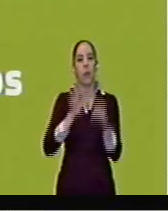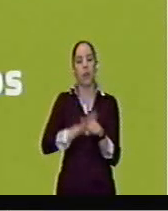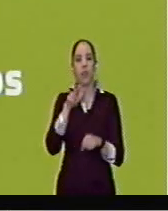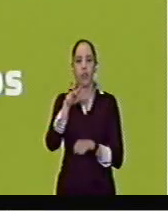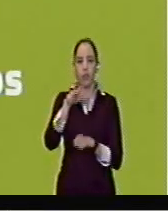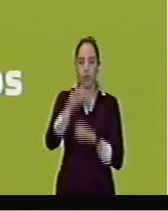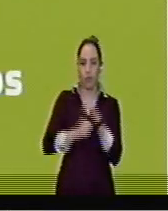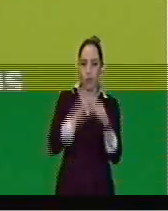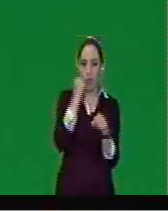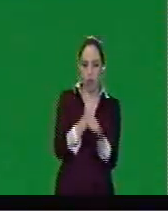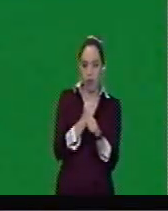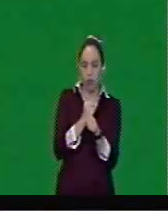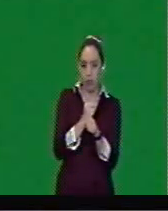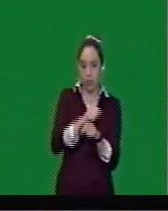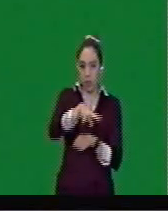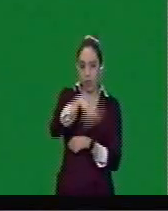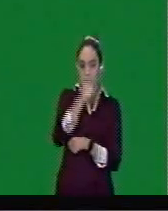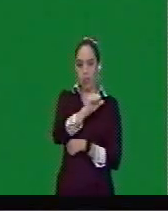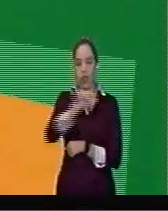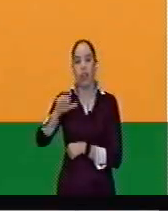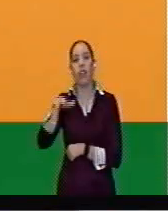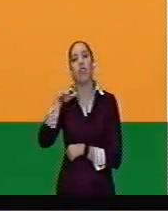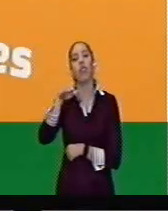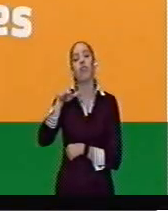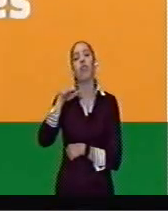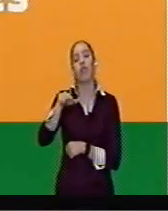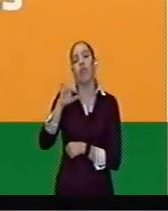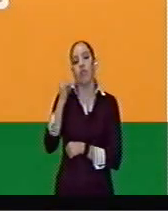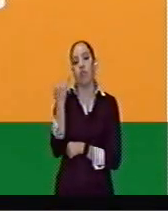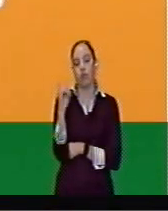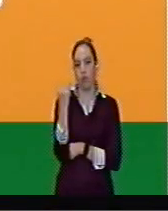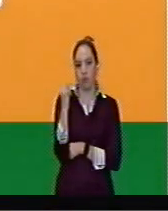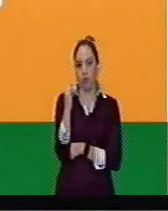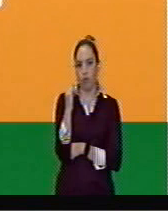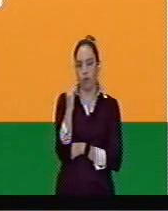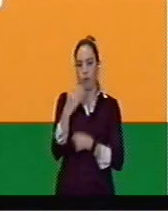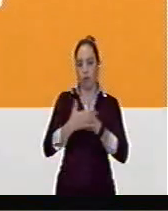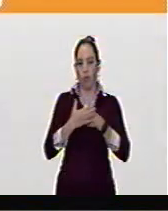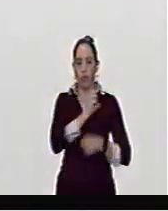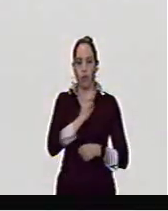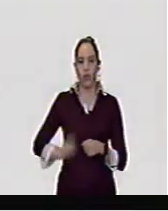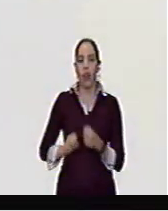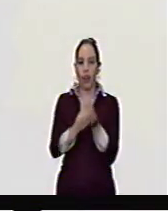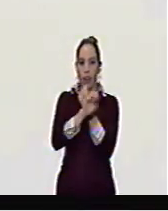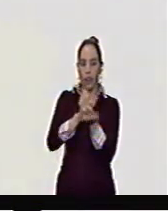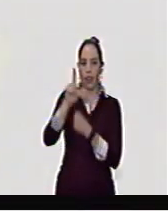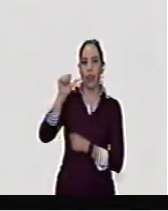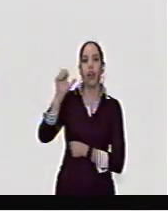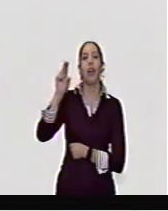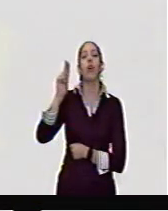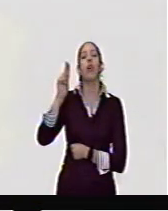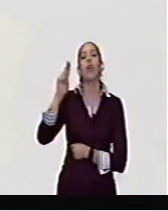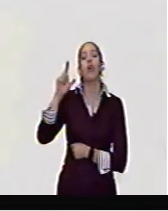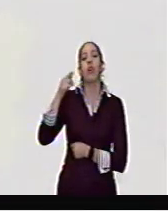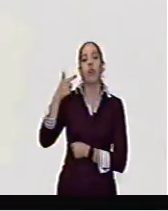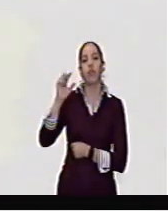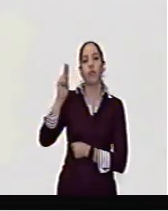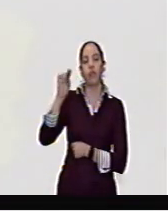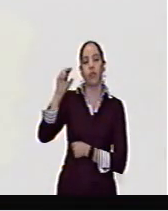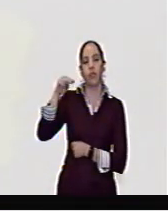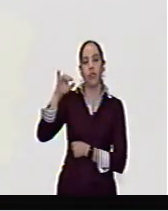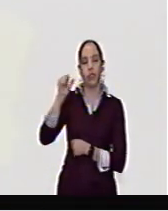embarazadas mayores de 18 años, del 14 al 18 de junio en los siguientes municipios: Cárdenas,